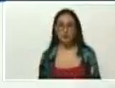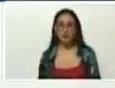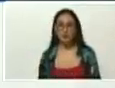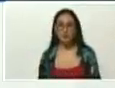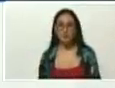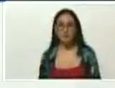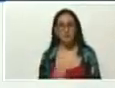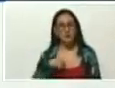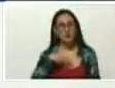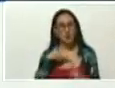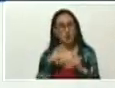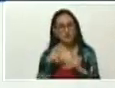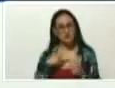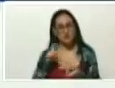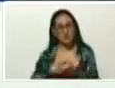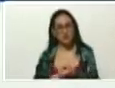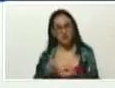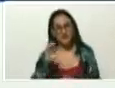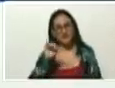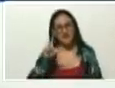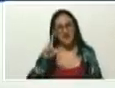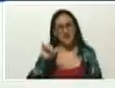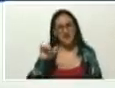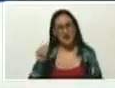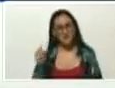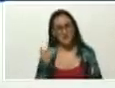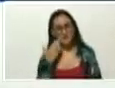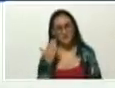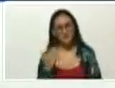Yo cuando conocí a Cilia,